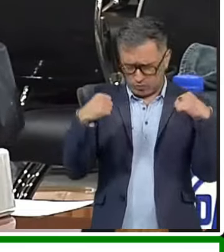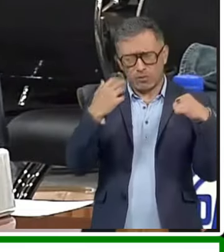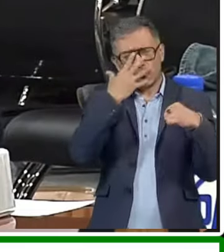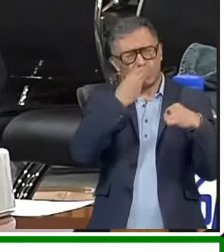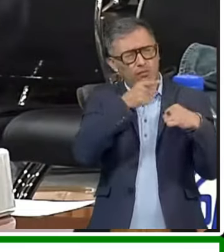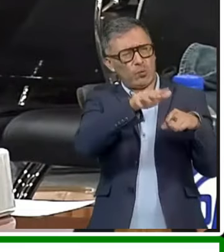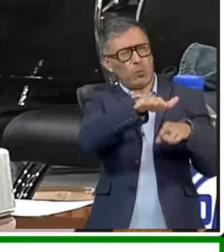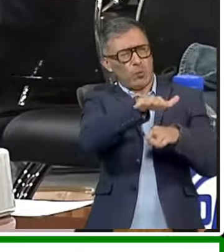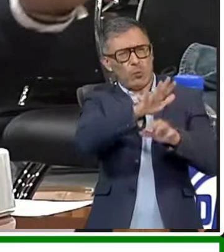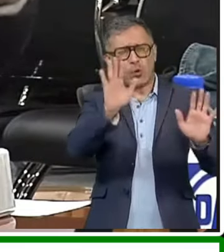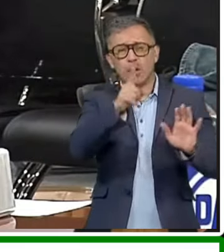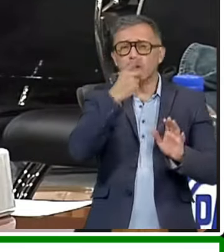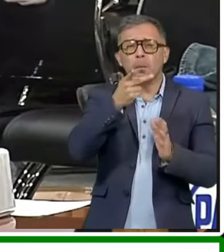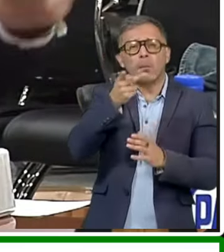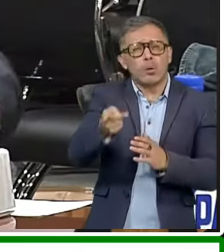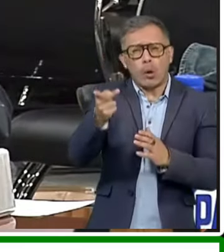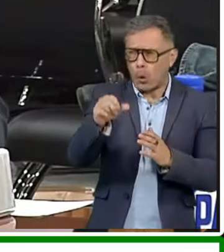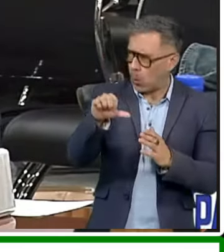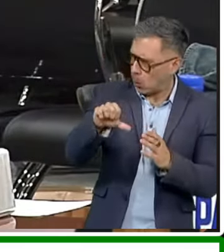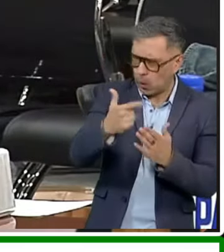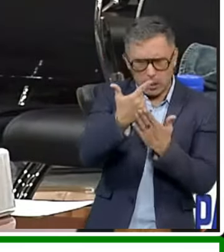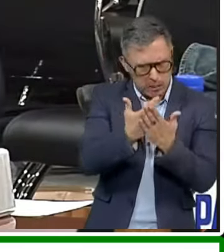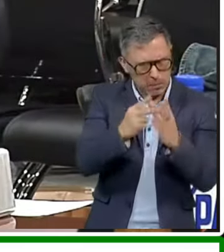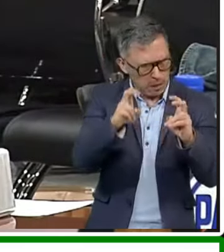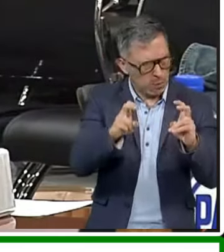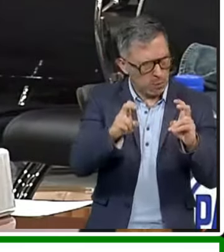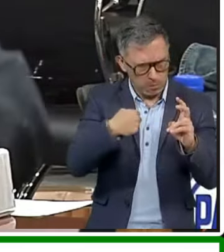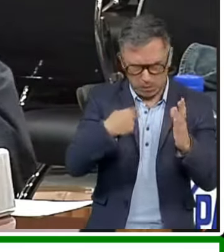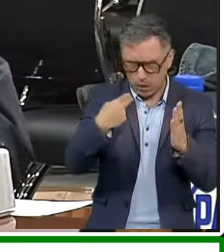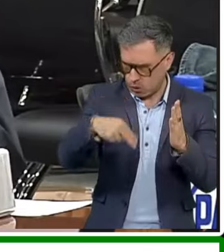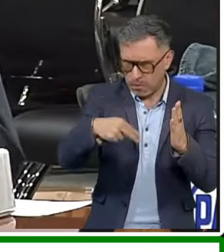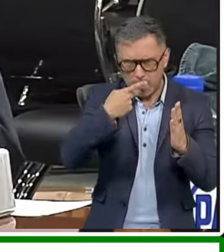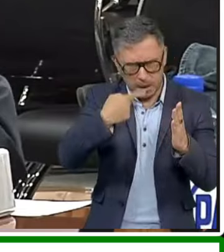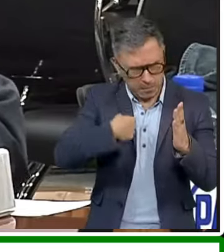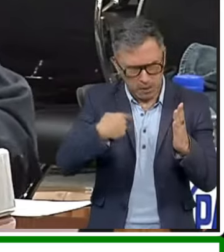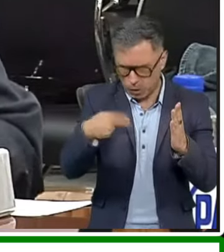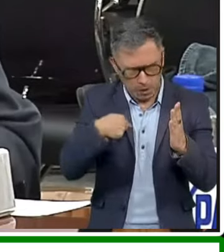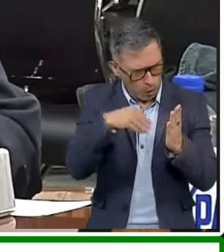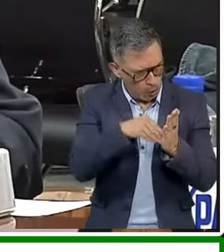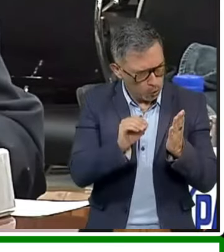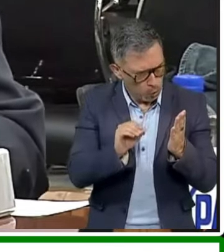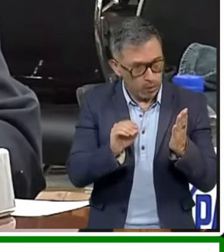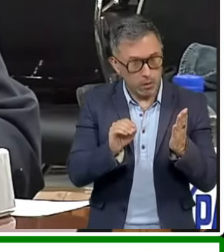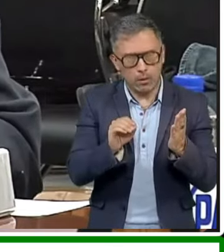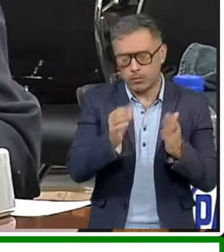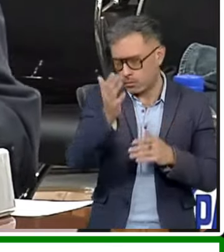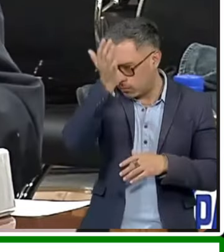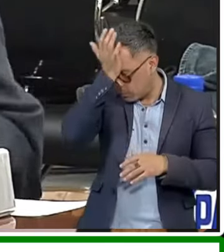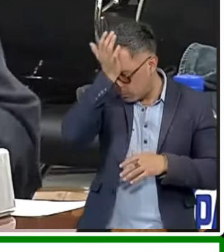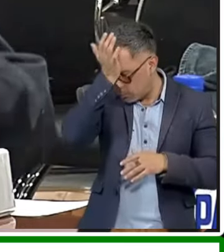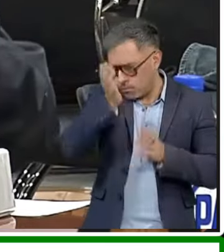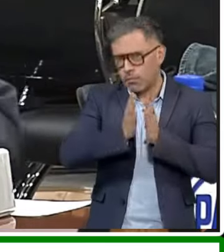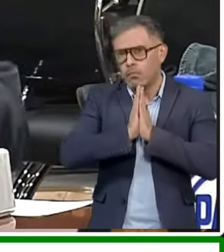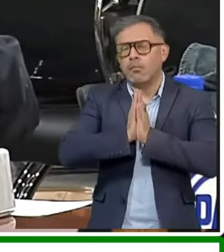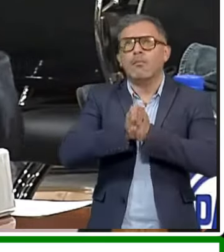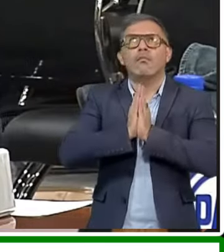Preguntó si no había un punto del orden del día donde fueran a hablar de él. Válgame Dios, qué subida de